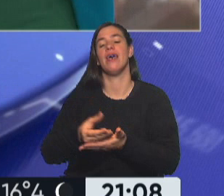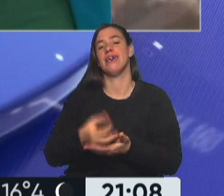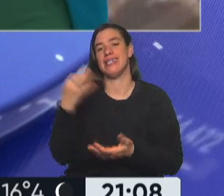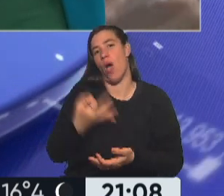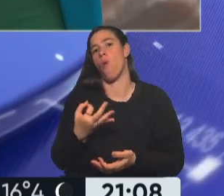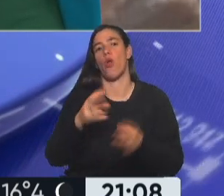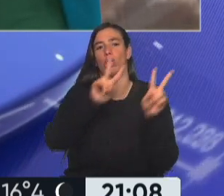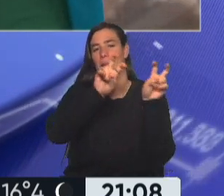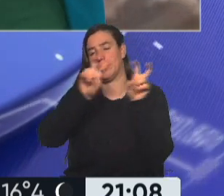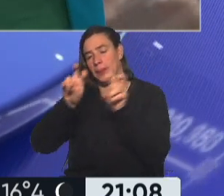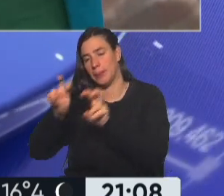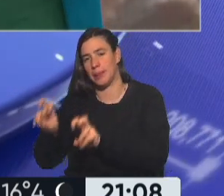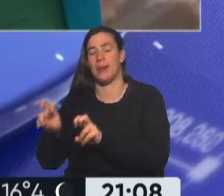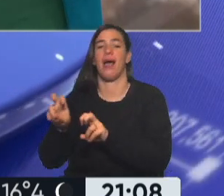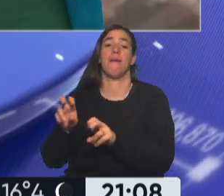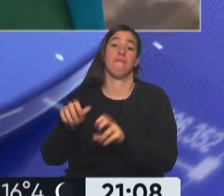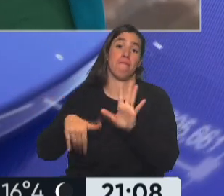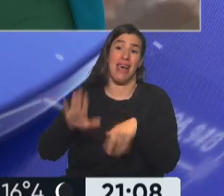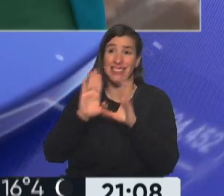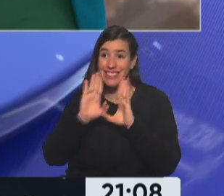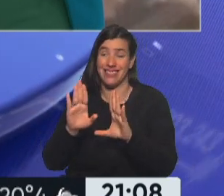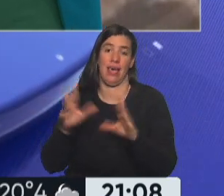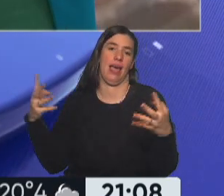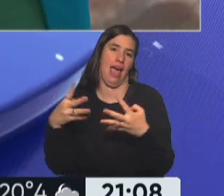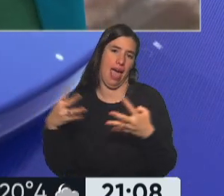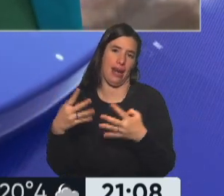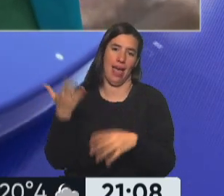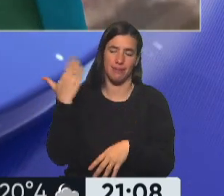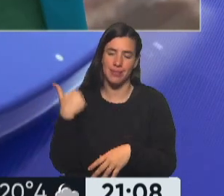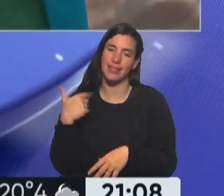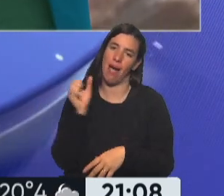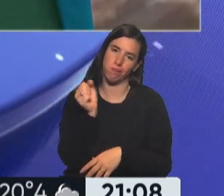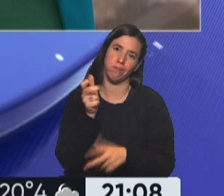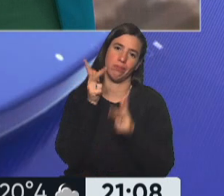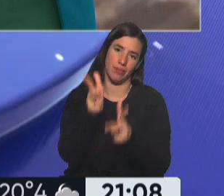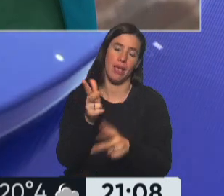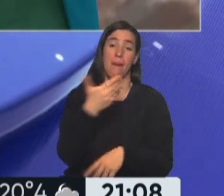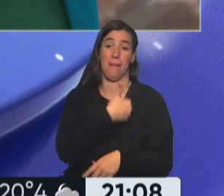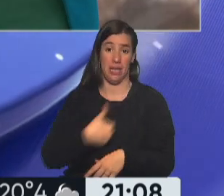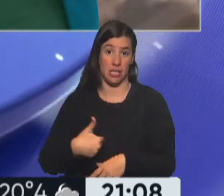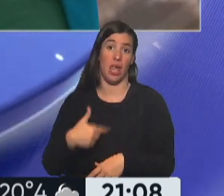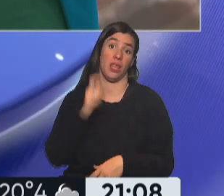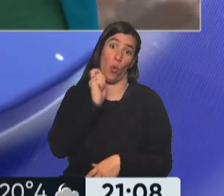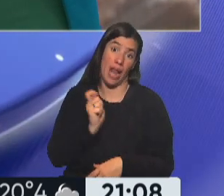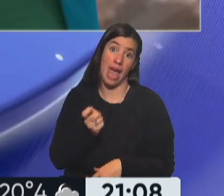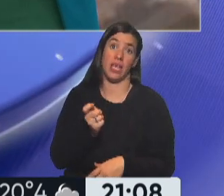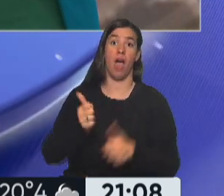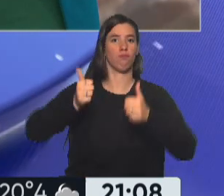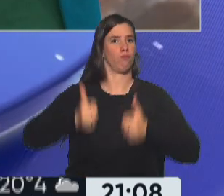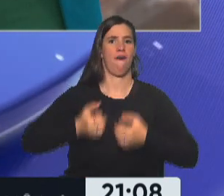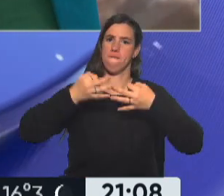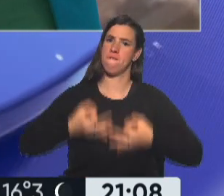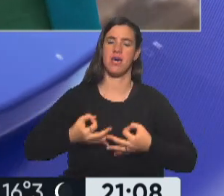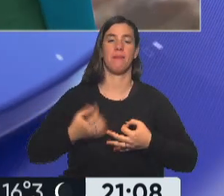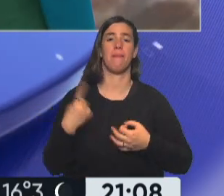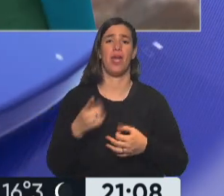en el marco de la guerra en la cual venimos contando, ¿no? Un Zelensky que se mantiene, pero que les viene pidiendo más apoyo, y una Rusia